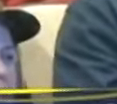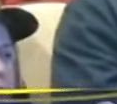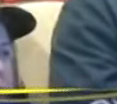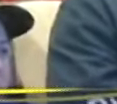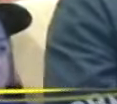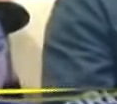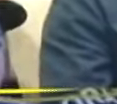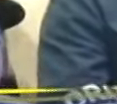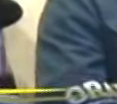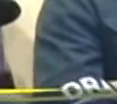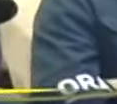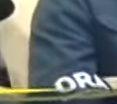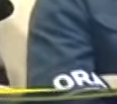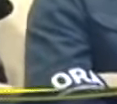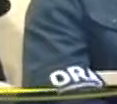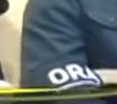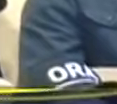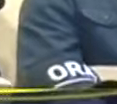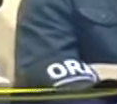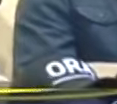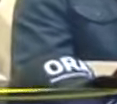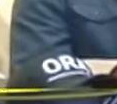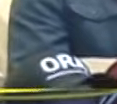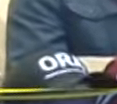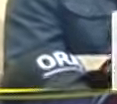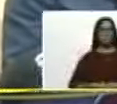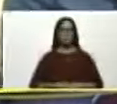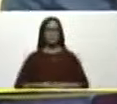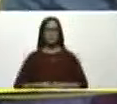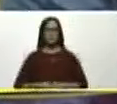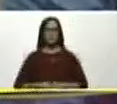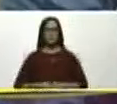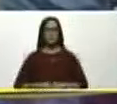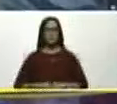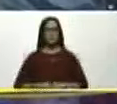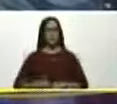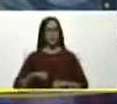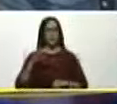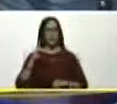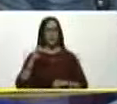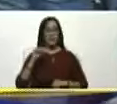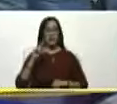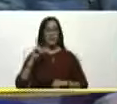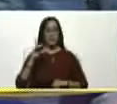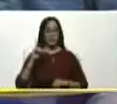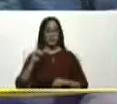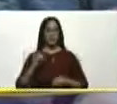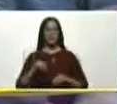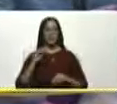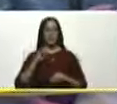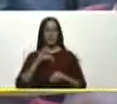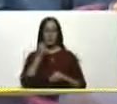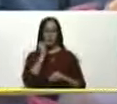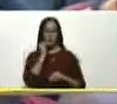David era un muchacho jovencito, chico. ¿Ah? Padre Numa,